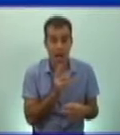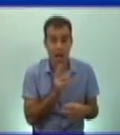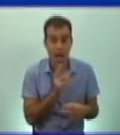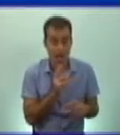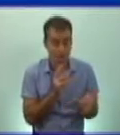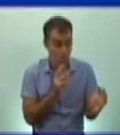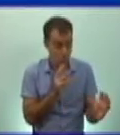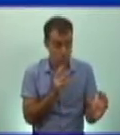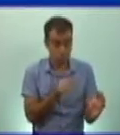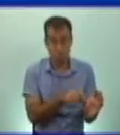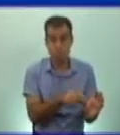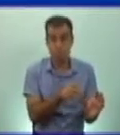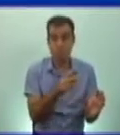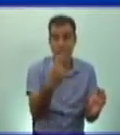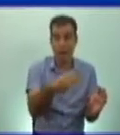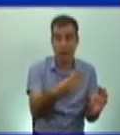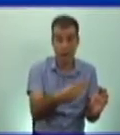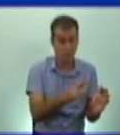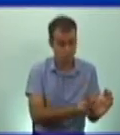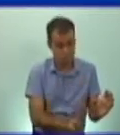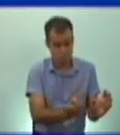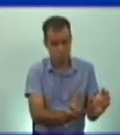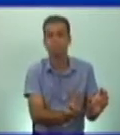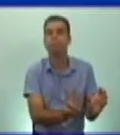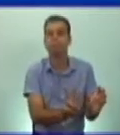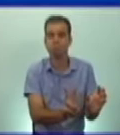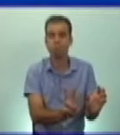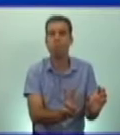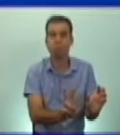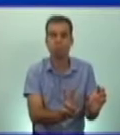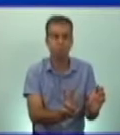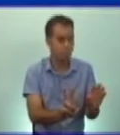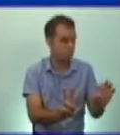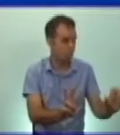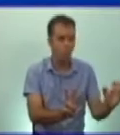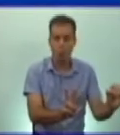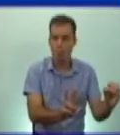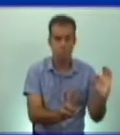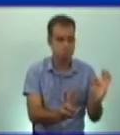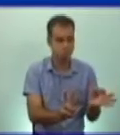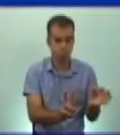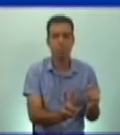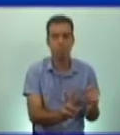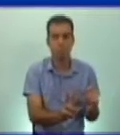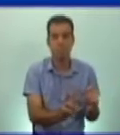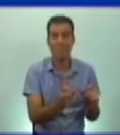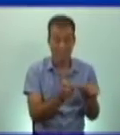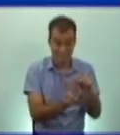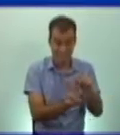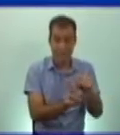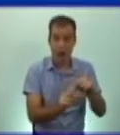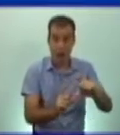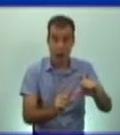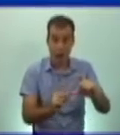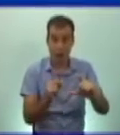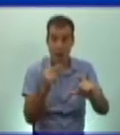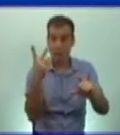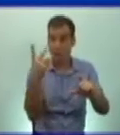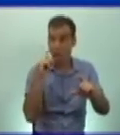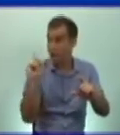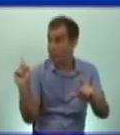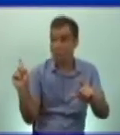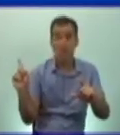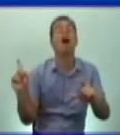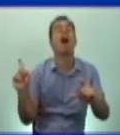agua. Este coeficiente o número estequiométrico siempre se pone delante de las fórmulas químicas de las sustancias cuando